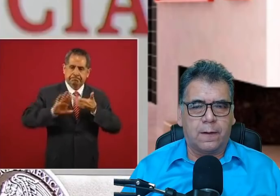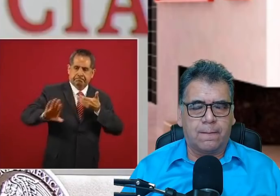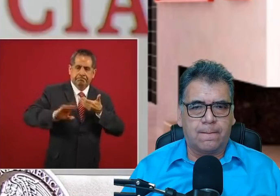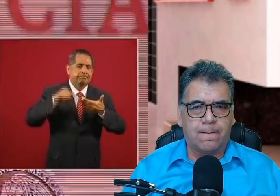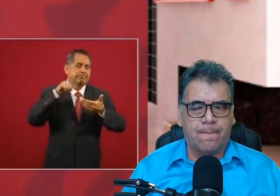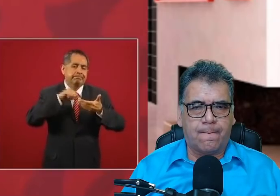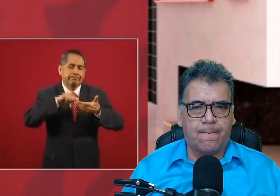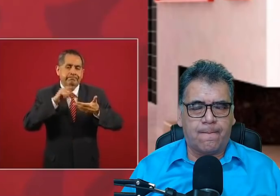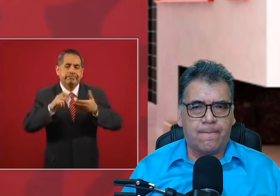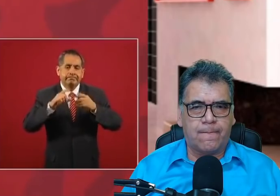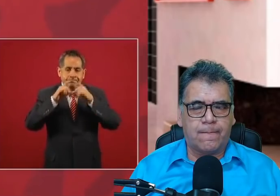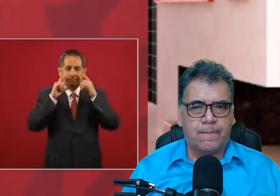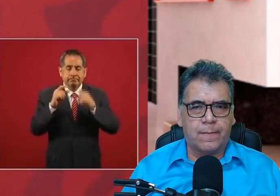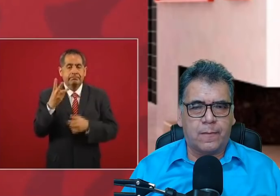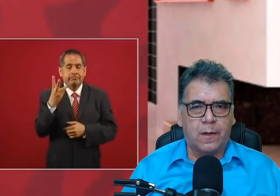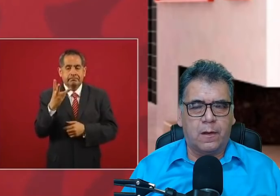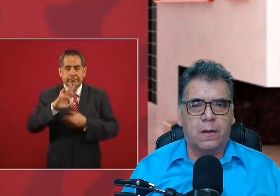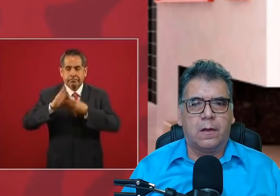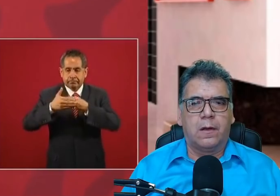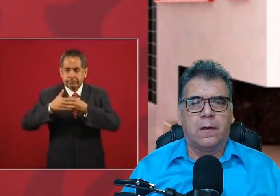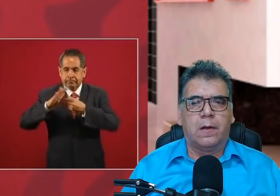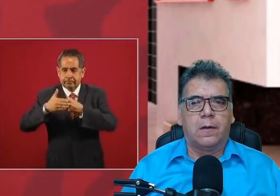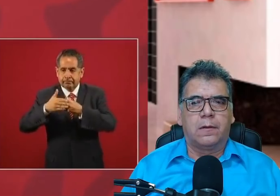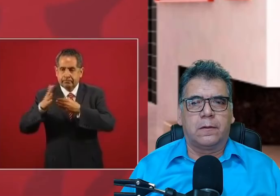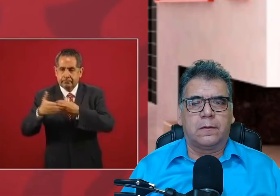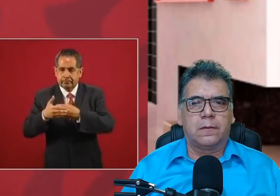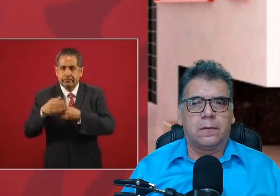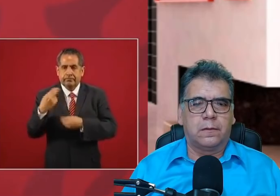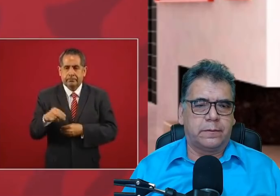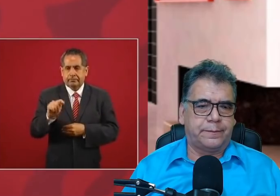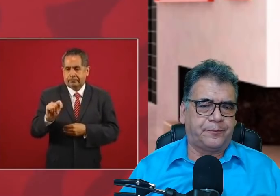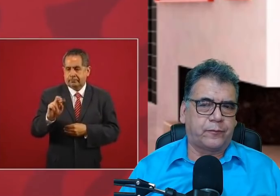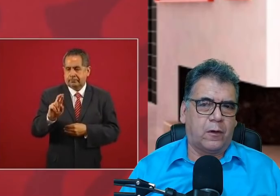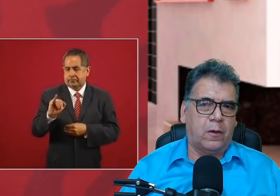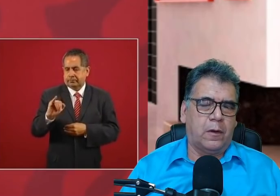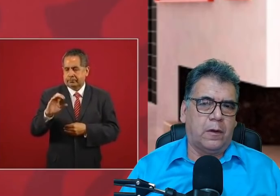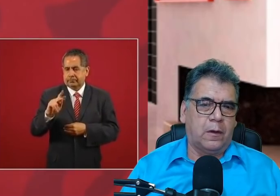tendría que ser un cubrebocas de 3 capas, un tricapa. Tricapa.